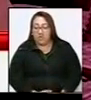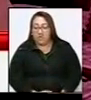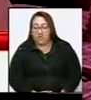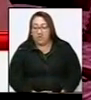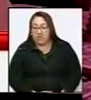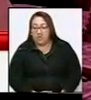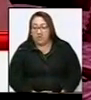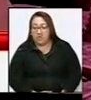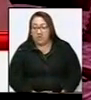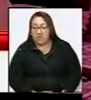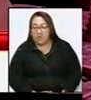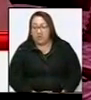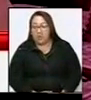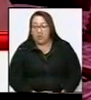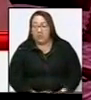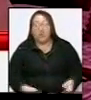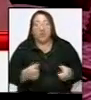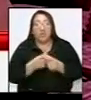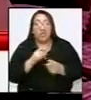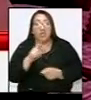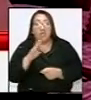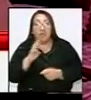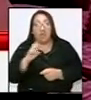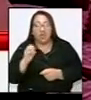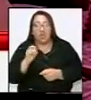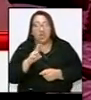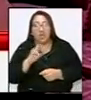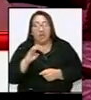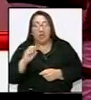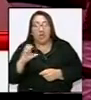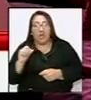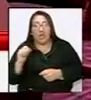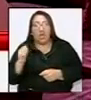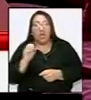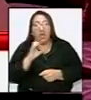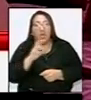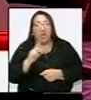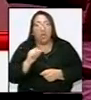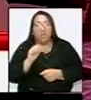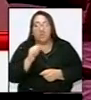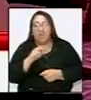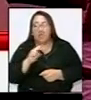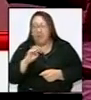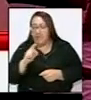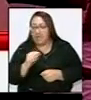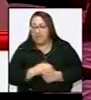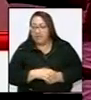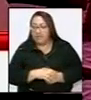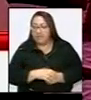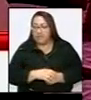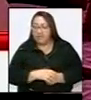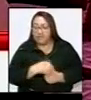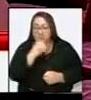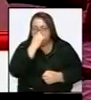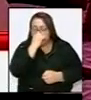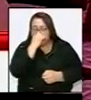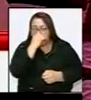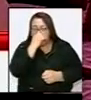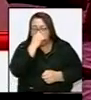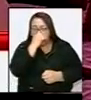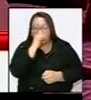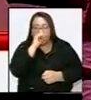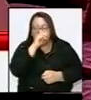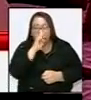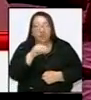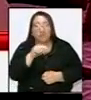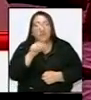Contándose con la presencia del señor congresista Hernando Ceballos, Rebeca Cruz, Esther Savera, Guillermo Martorell,